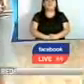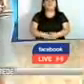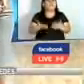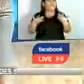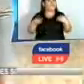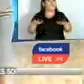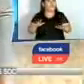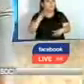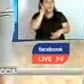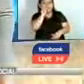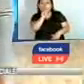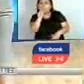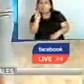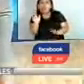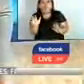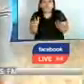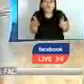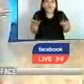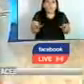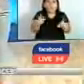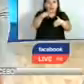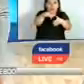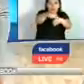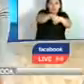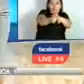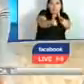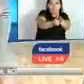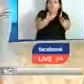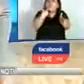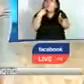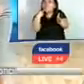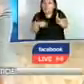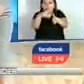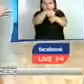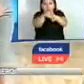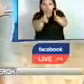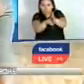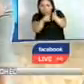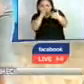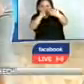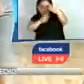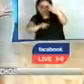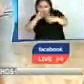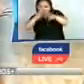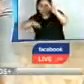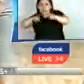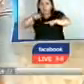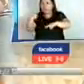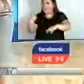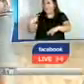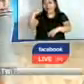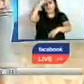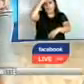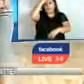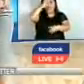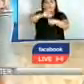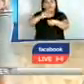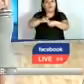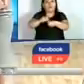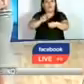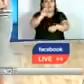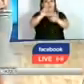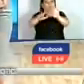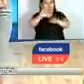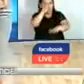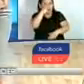se tiene un panorama de cómo se distribuirán los escaños en la Asamblea Legislativa tras las elecciones del pasado domingo 28 de febrero. Preste